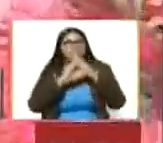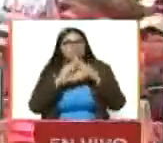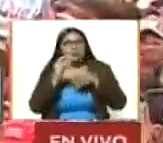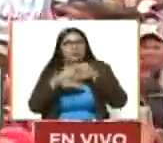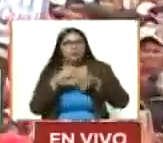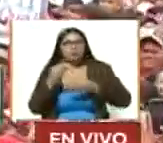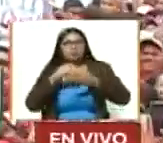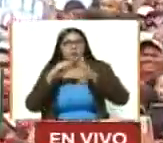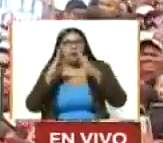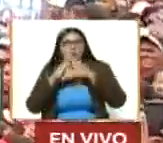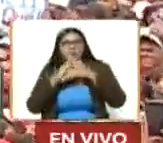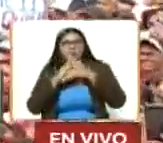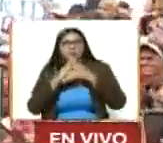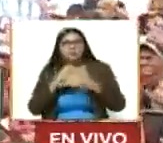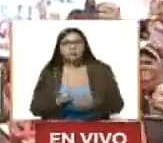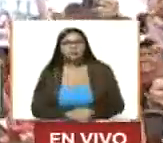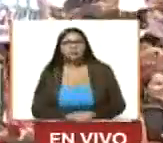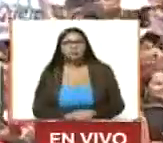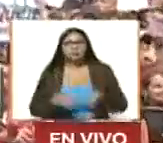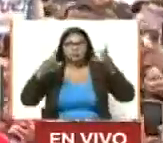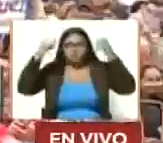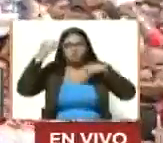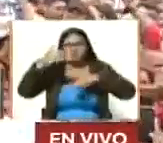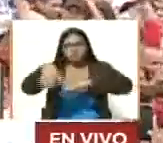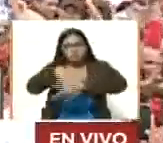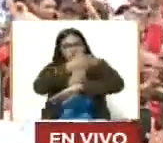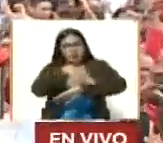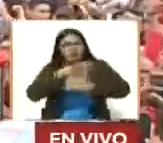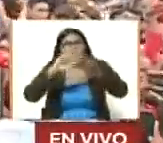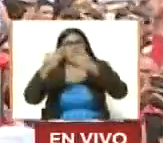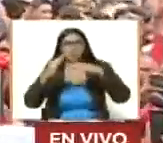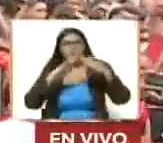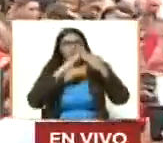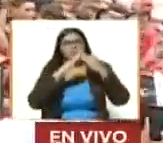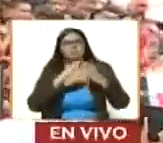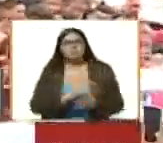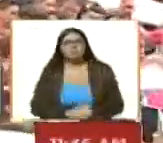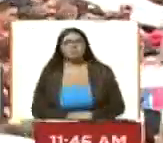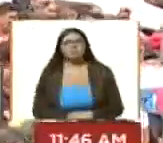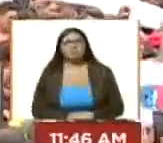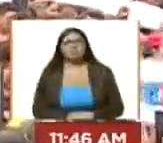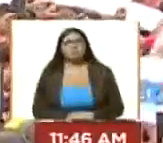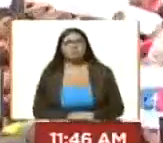en su casa, en su veche, en su calle, en su comunidad.